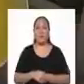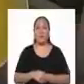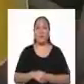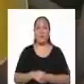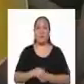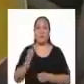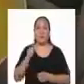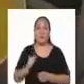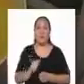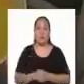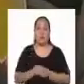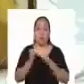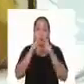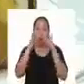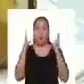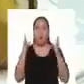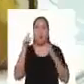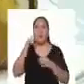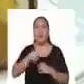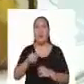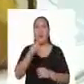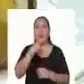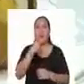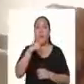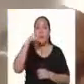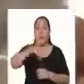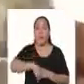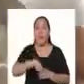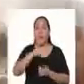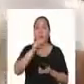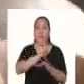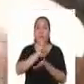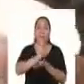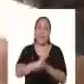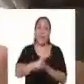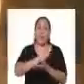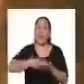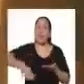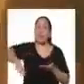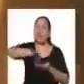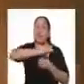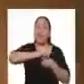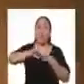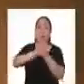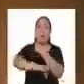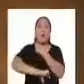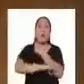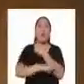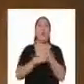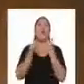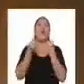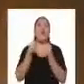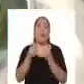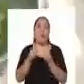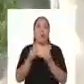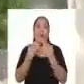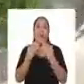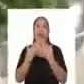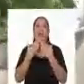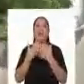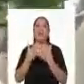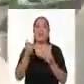El boom gastronómico que vive hoy la capital y todo nuestro país le debe mucho al comercio ambulatorio.